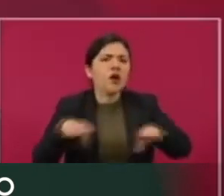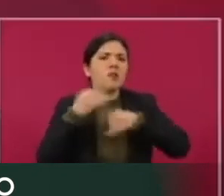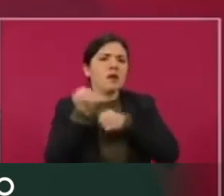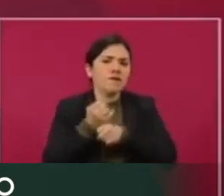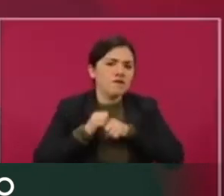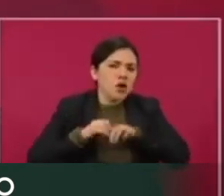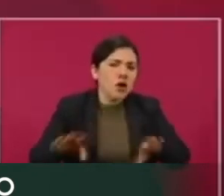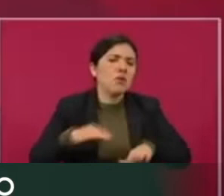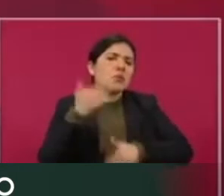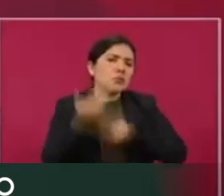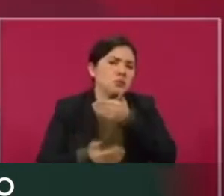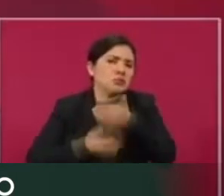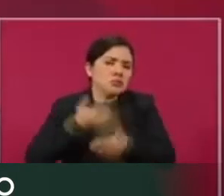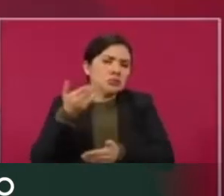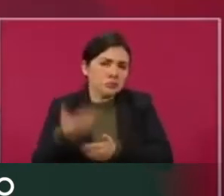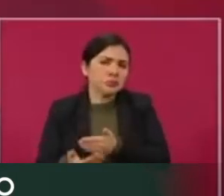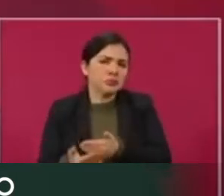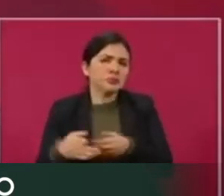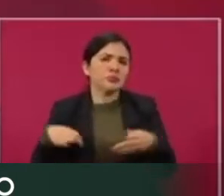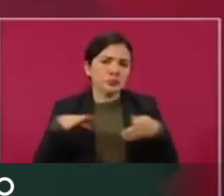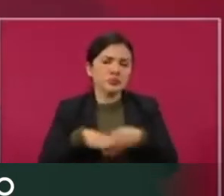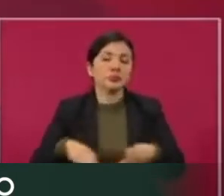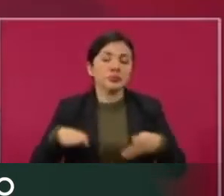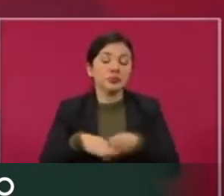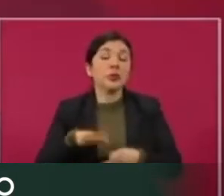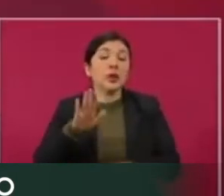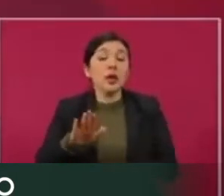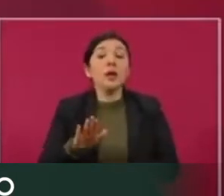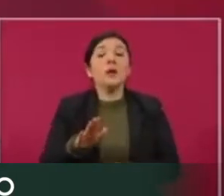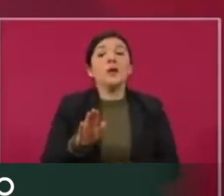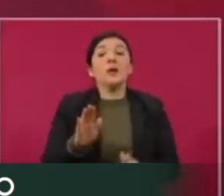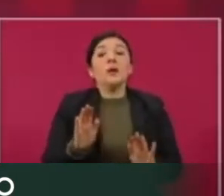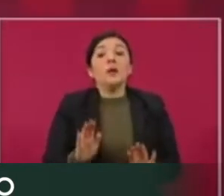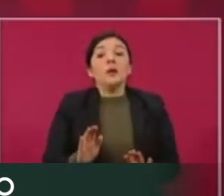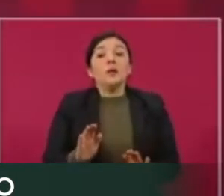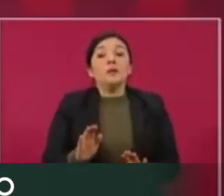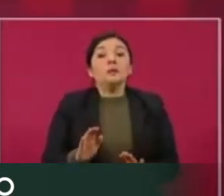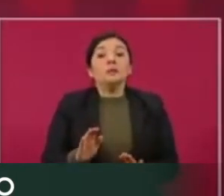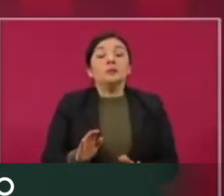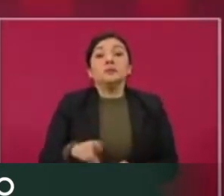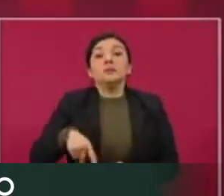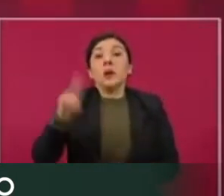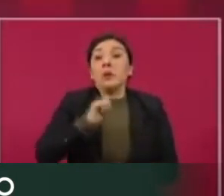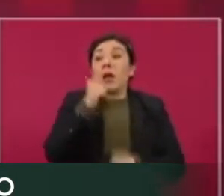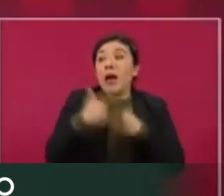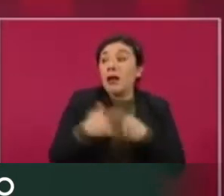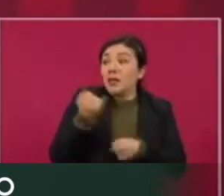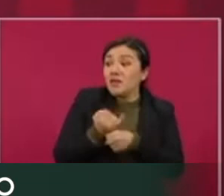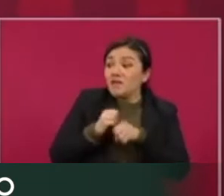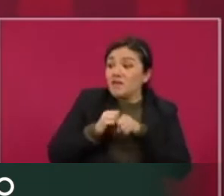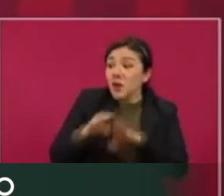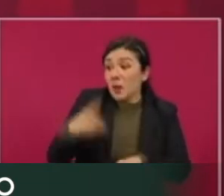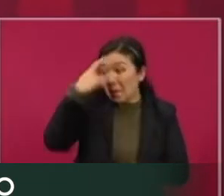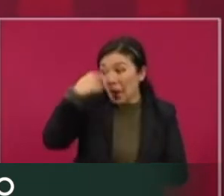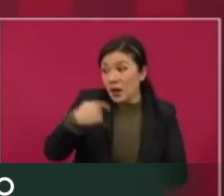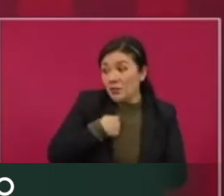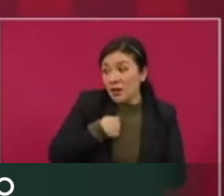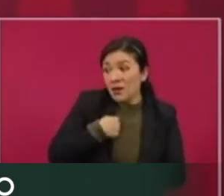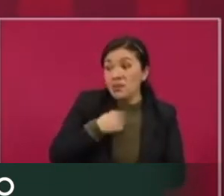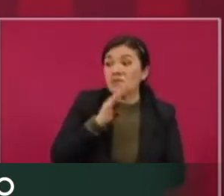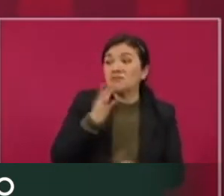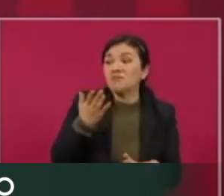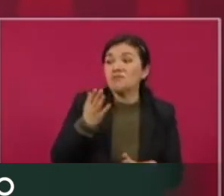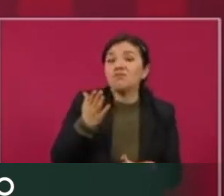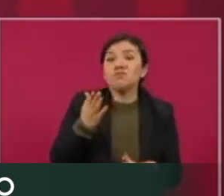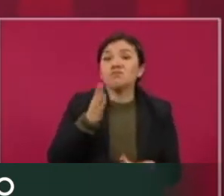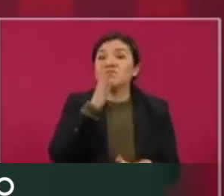Lourdes Maldonado, asesinada el pasado domingo en Tijuana. Ratificó que no habrá impunidad en la investigación en curso sobre el crimen y dijo que la